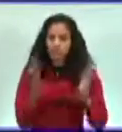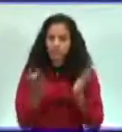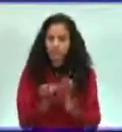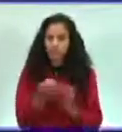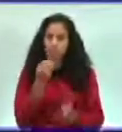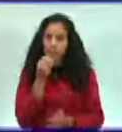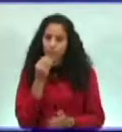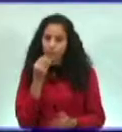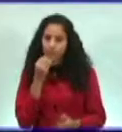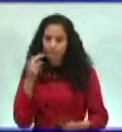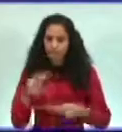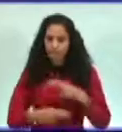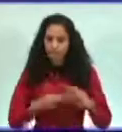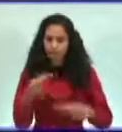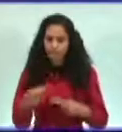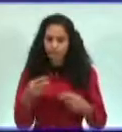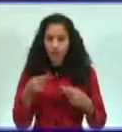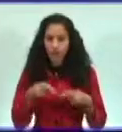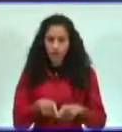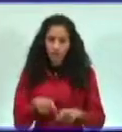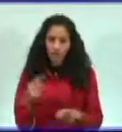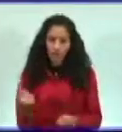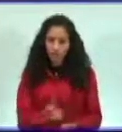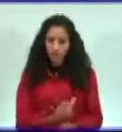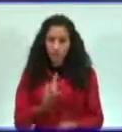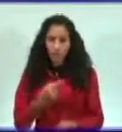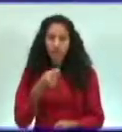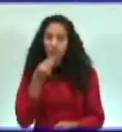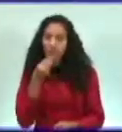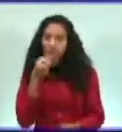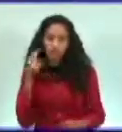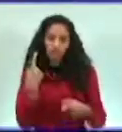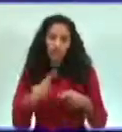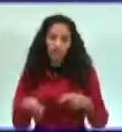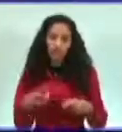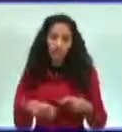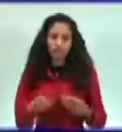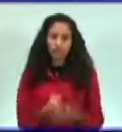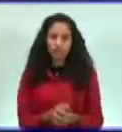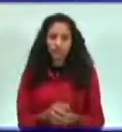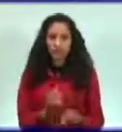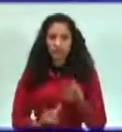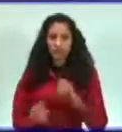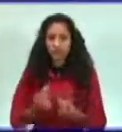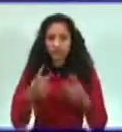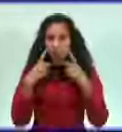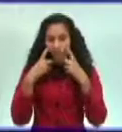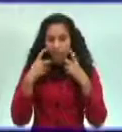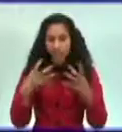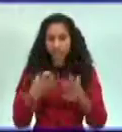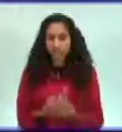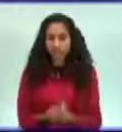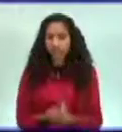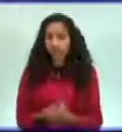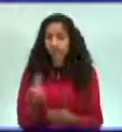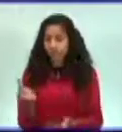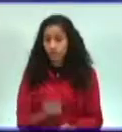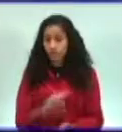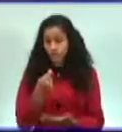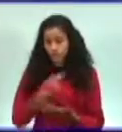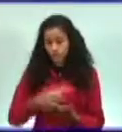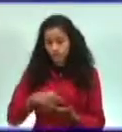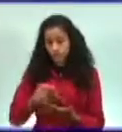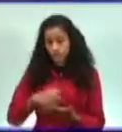puede estar realizando con cualquier objeto que tengamos en el hogar. Y algo muy importante, nuestro